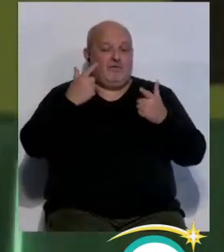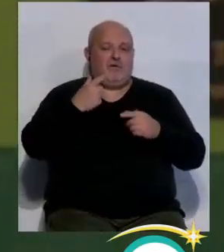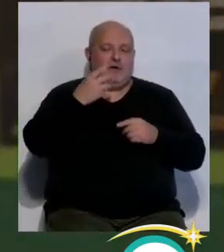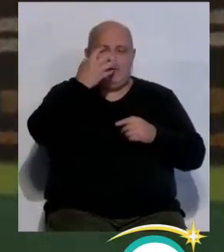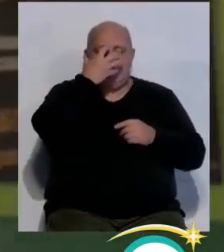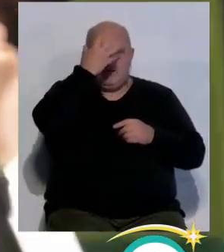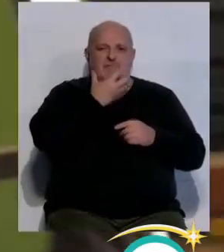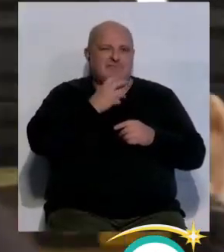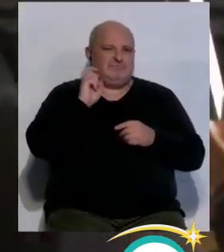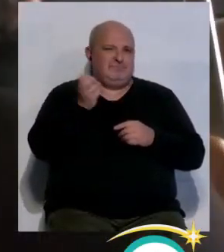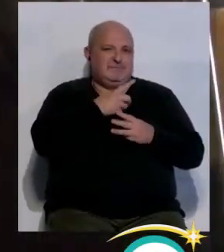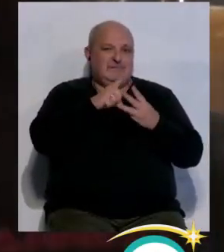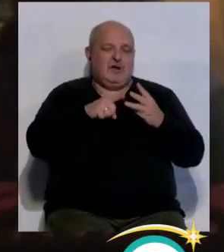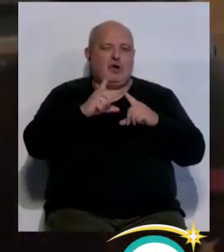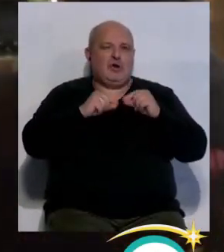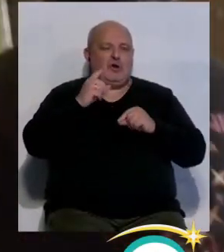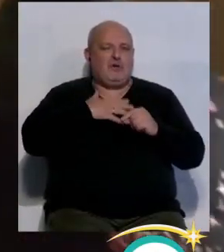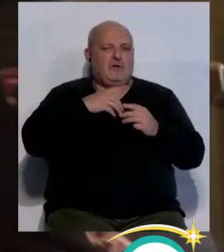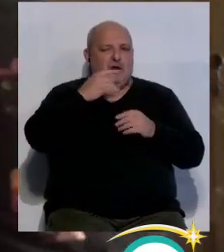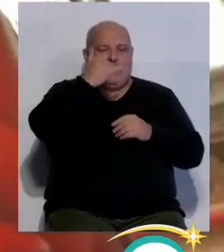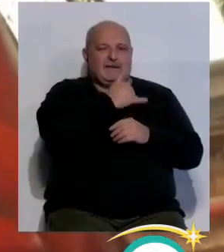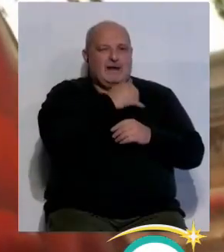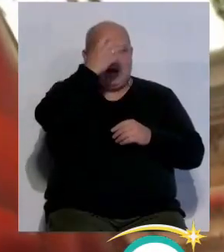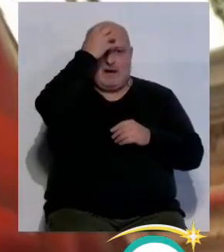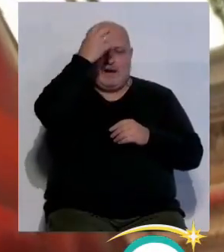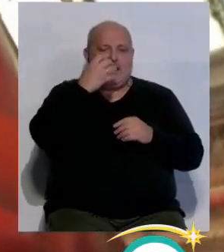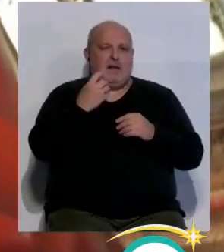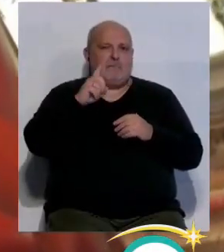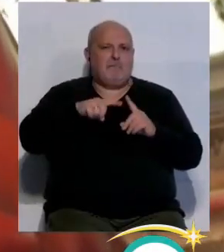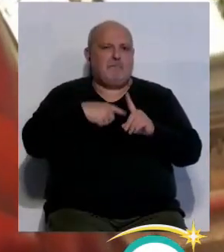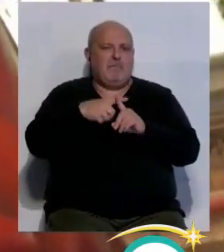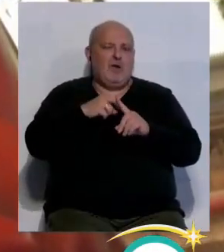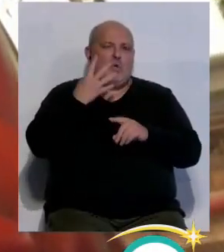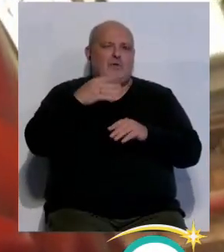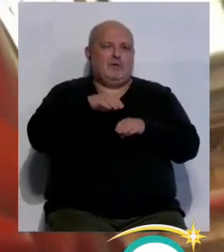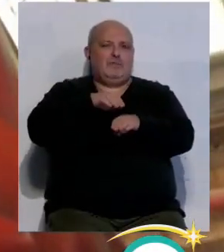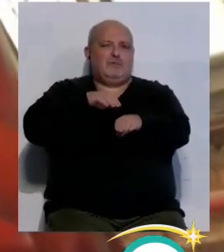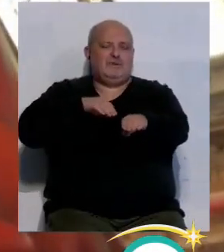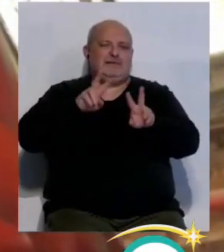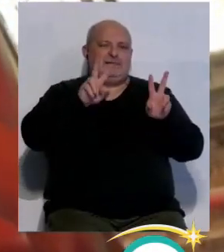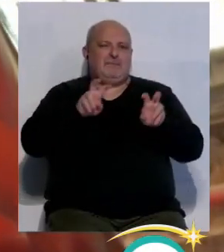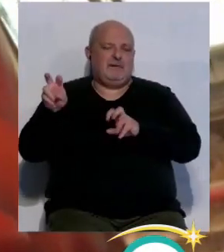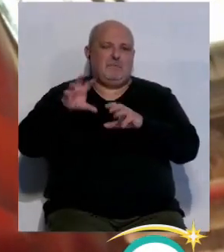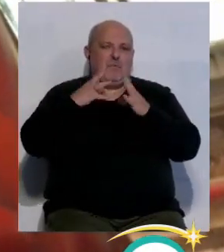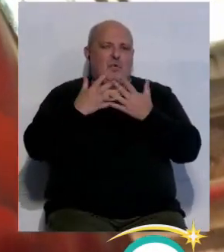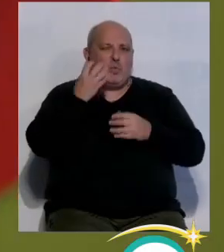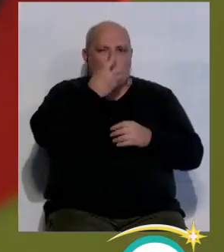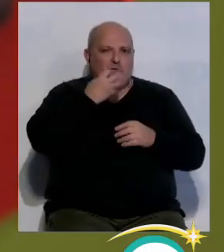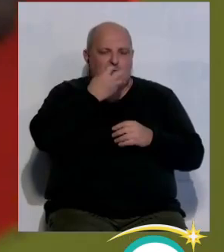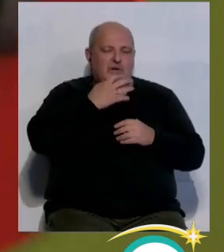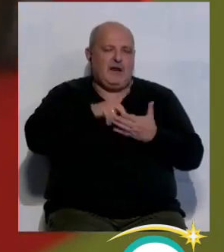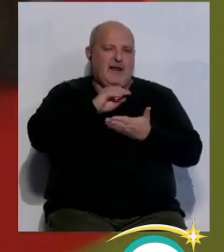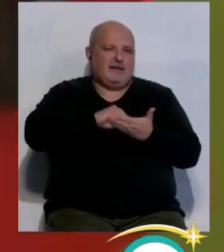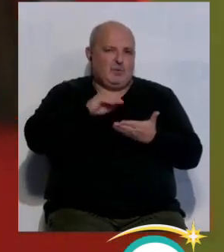Melchor, Gaspar, Baltasar, la Estrella de Oriente y el Cartero Real estarán acompañadas por otras 4 con temáticas del mundo de los cuentos y